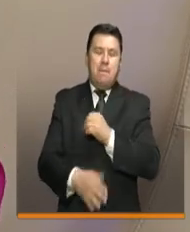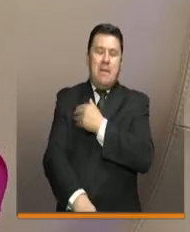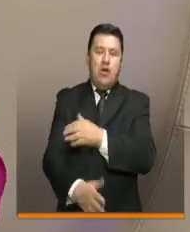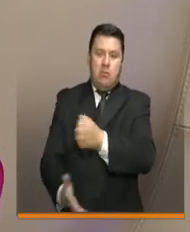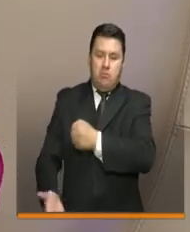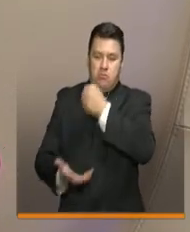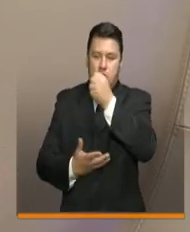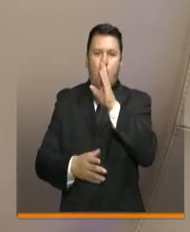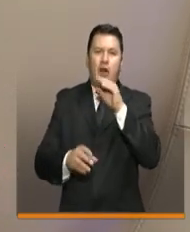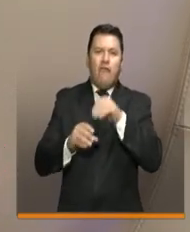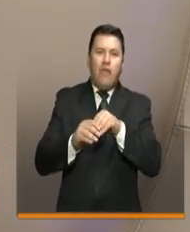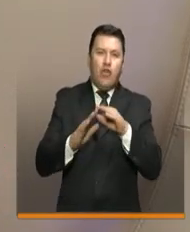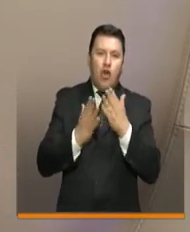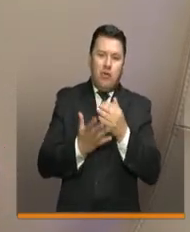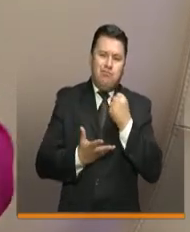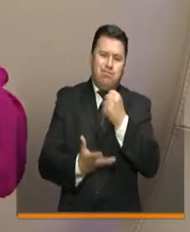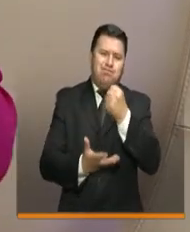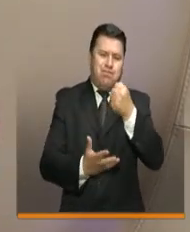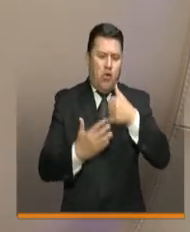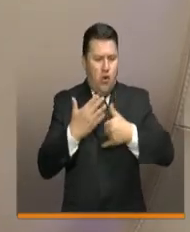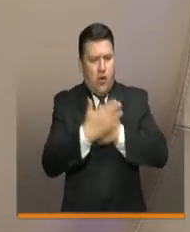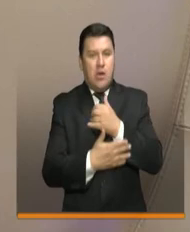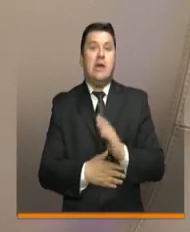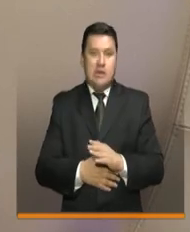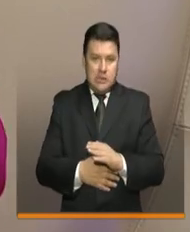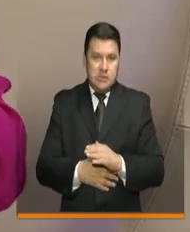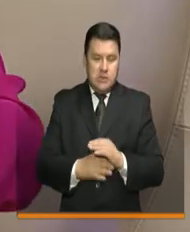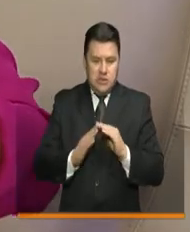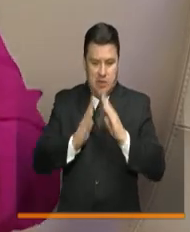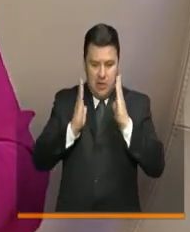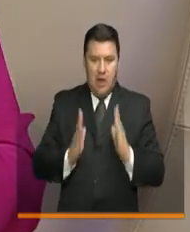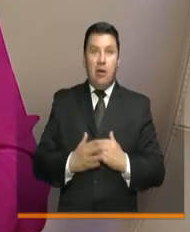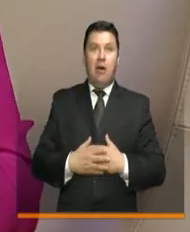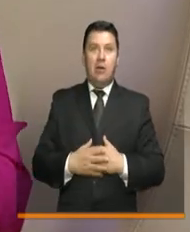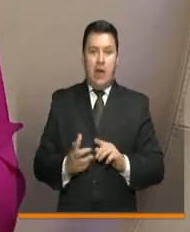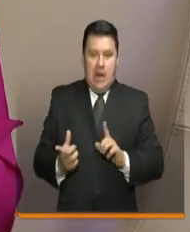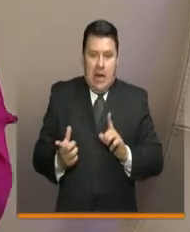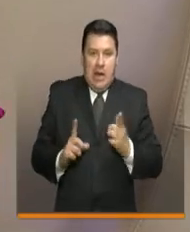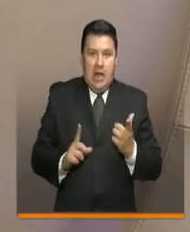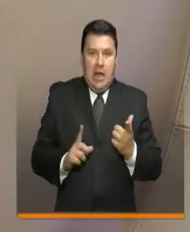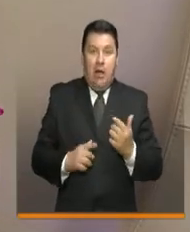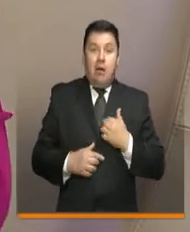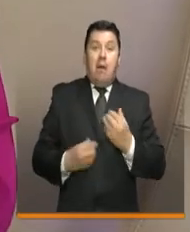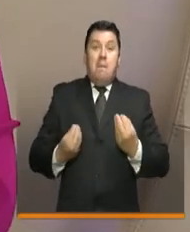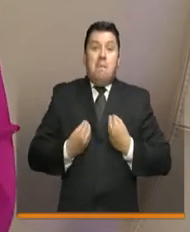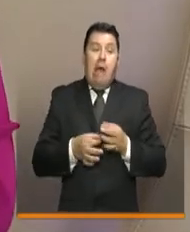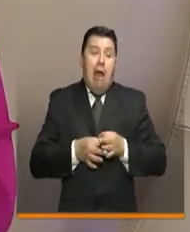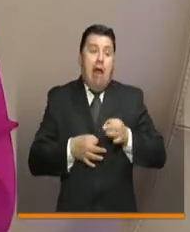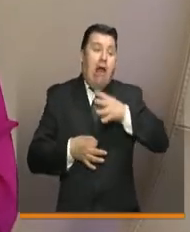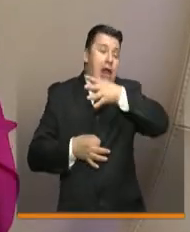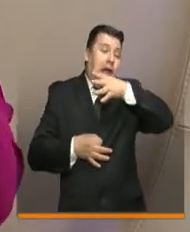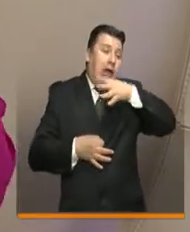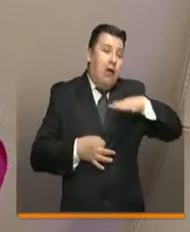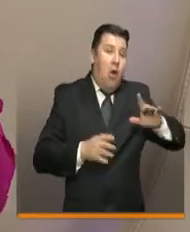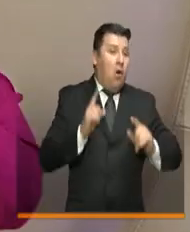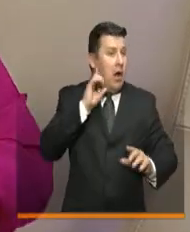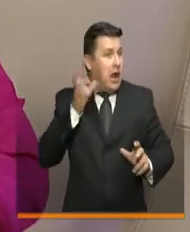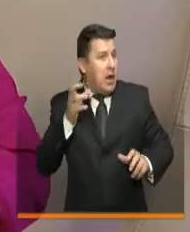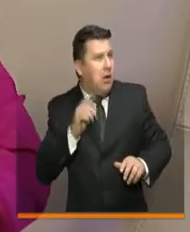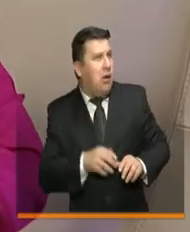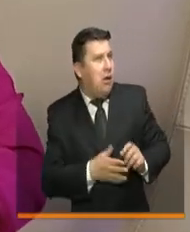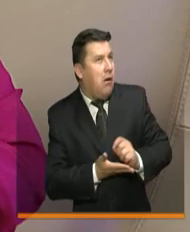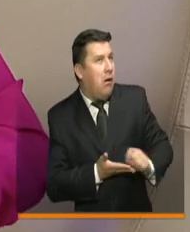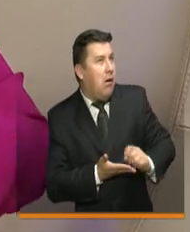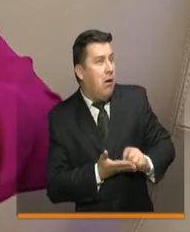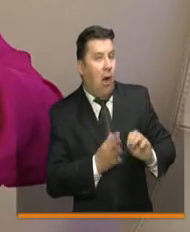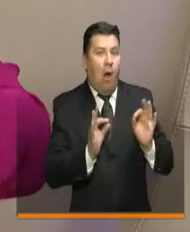los fondos educativos de los colegios, presidente. Es un kit en casa, entonces usted está preparado para la ruralidad, para radio y televisión, y también para lo que